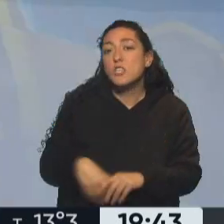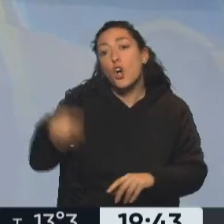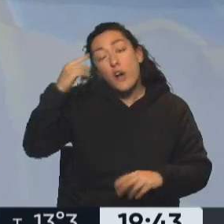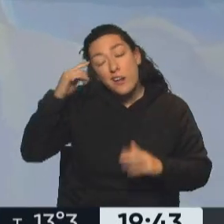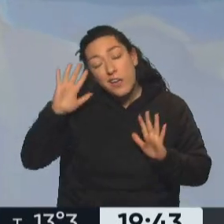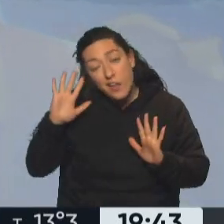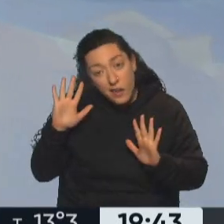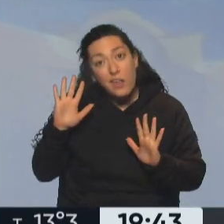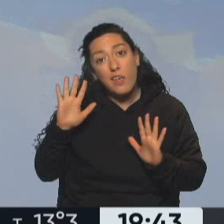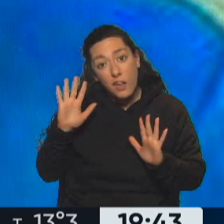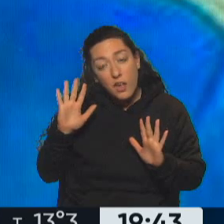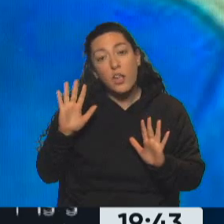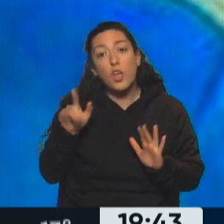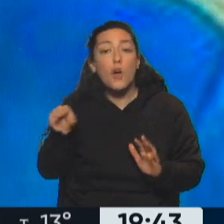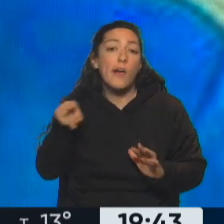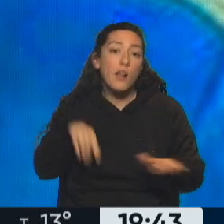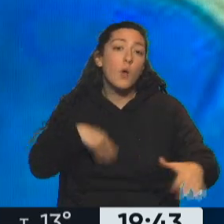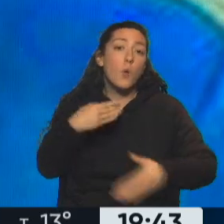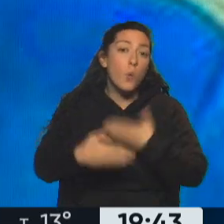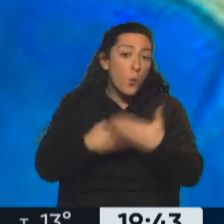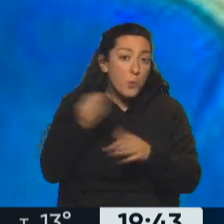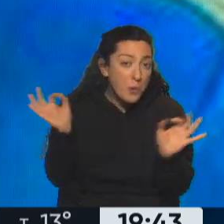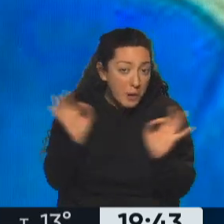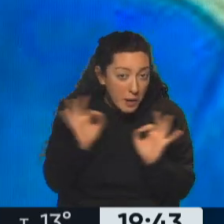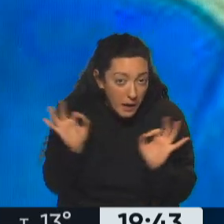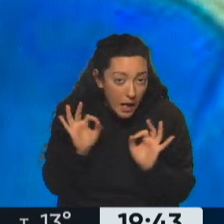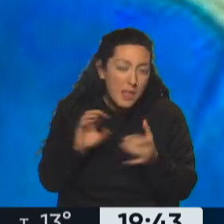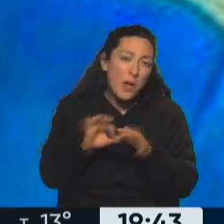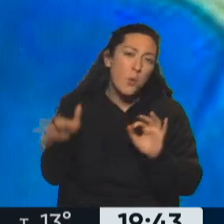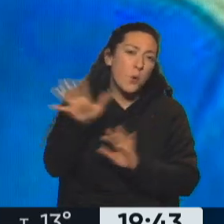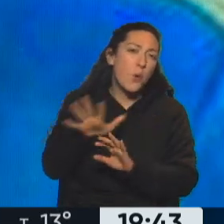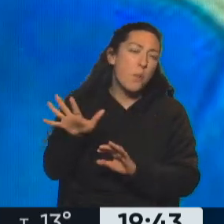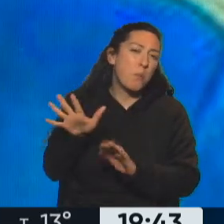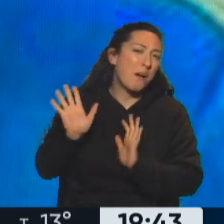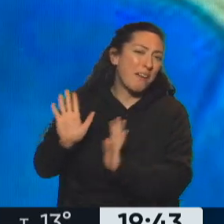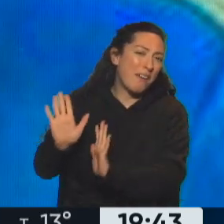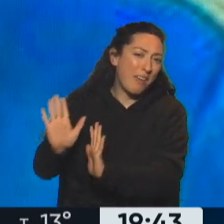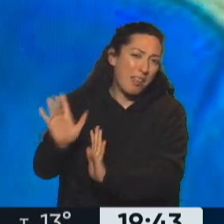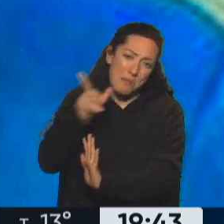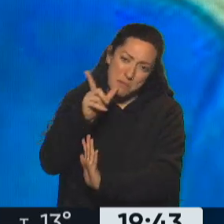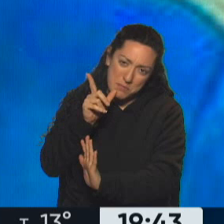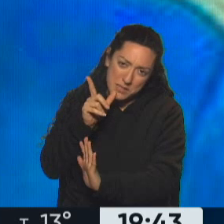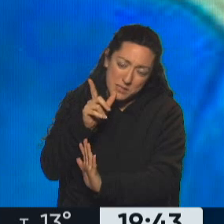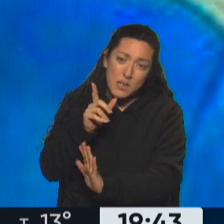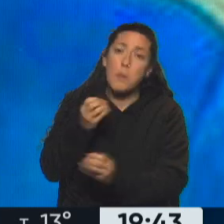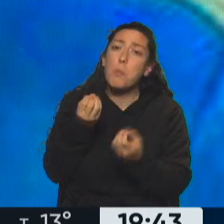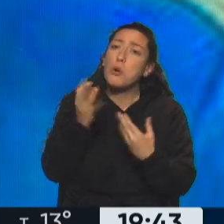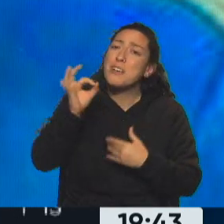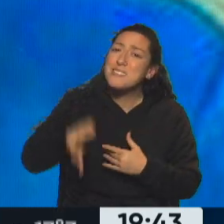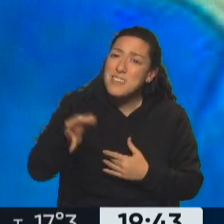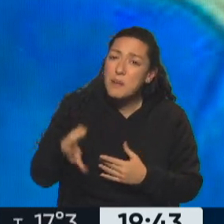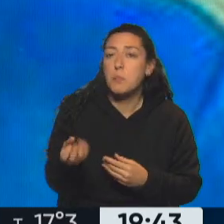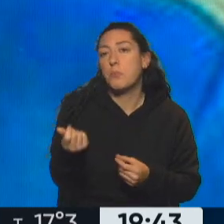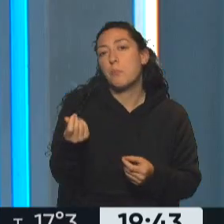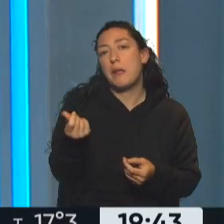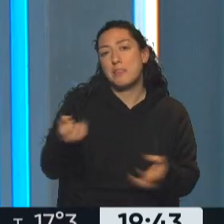que a pesar de no jugar, me parece que se queda en Europa. ¿Sabes por qué? Porque siempre anda muy bien con el tema